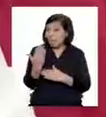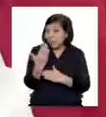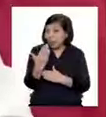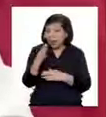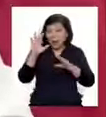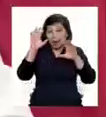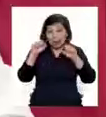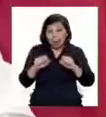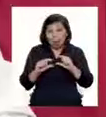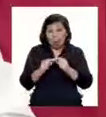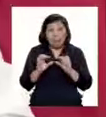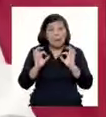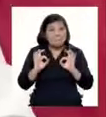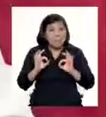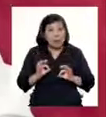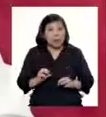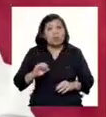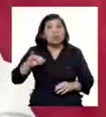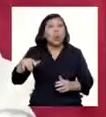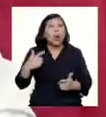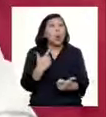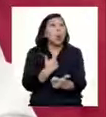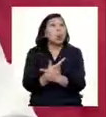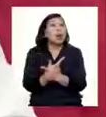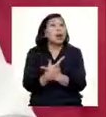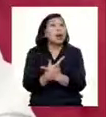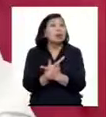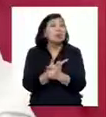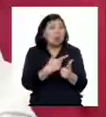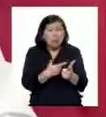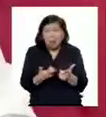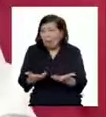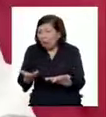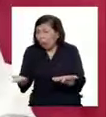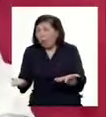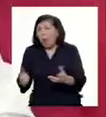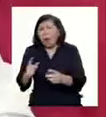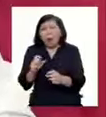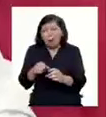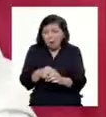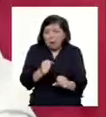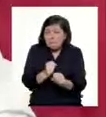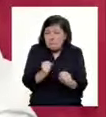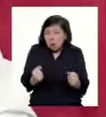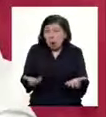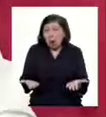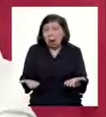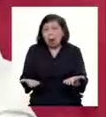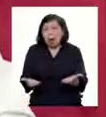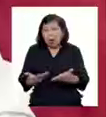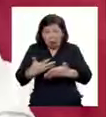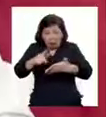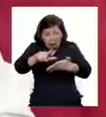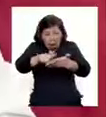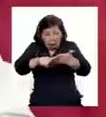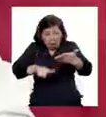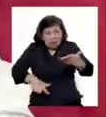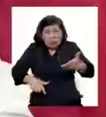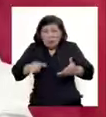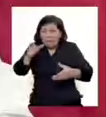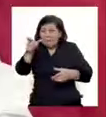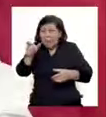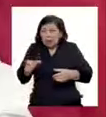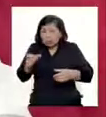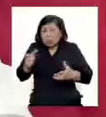se ha capturado una organización criminal en San Juan del Urigancho, con armamento, con explosivos, con listas de